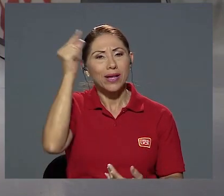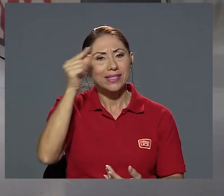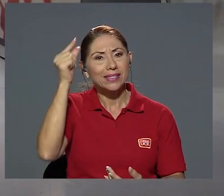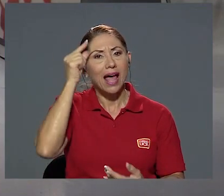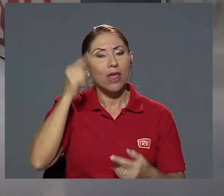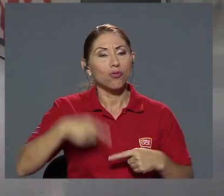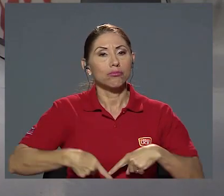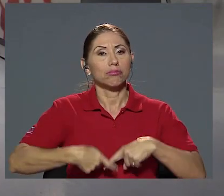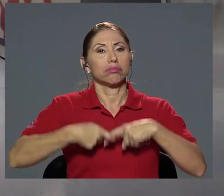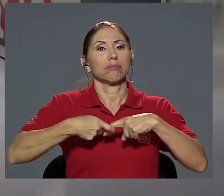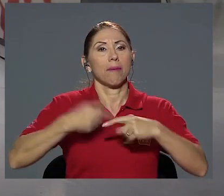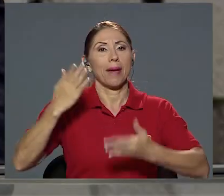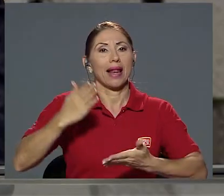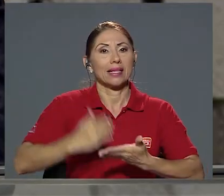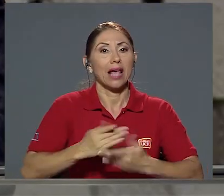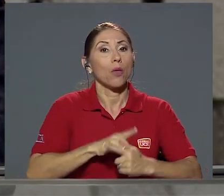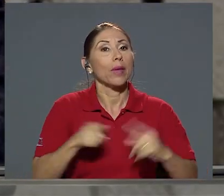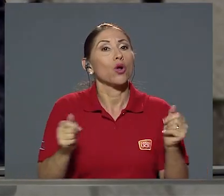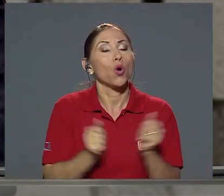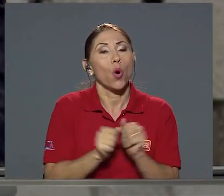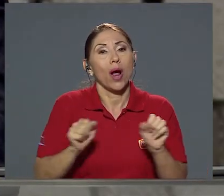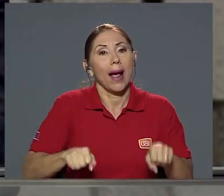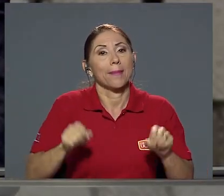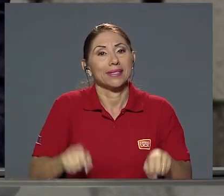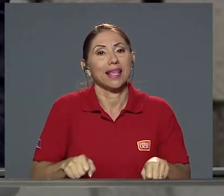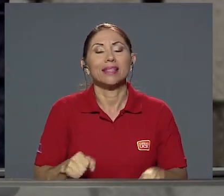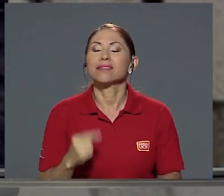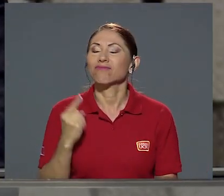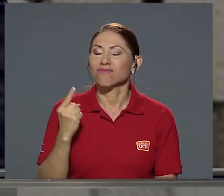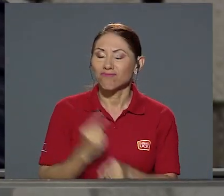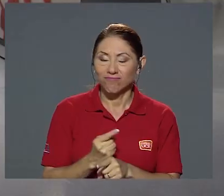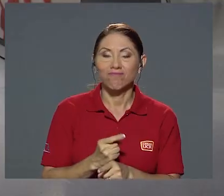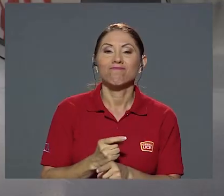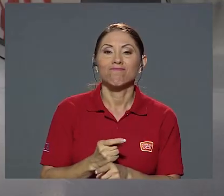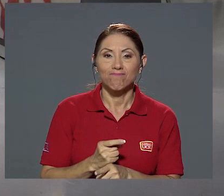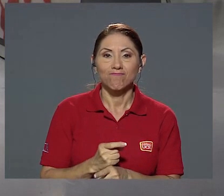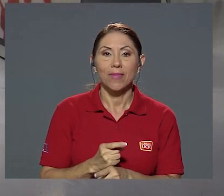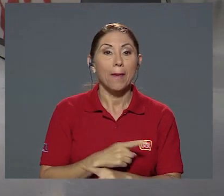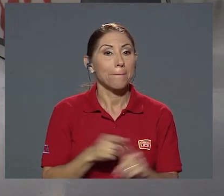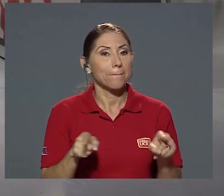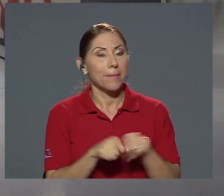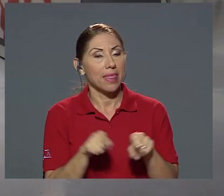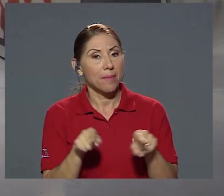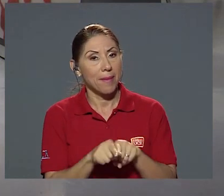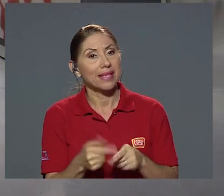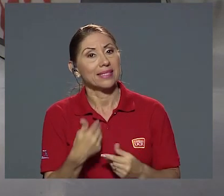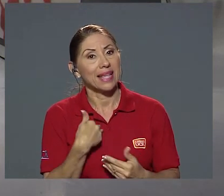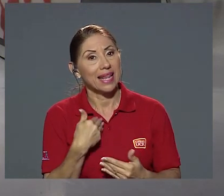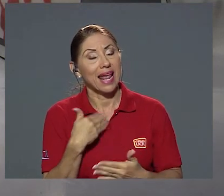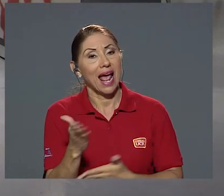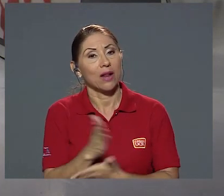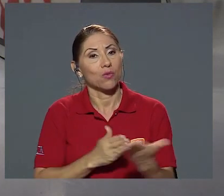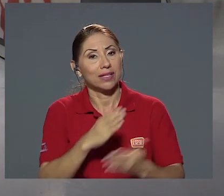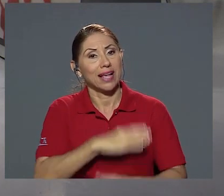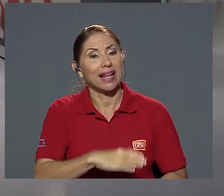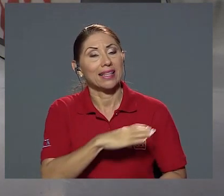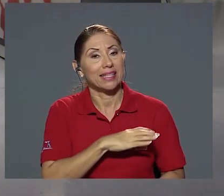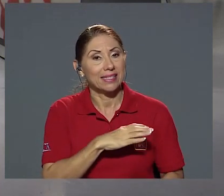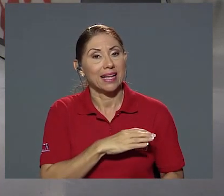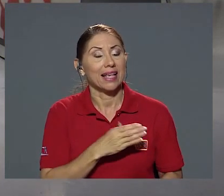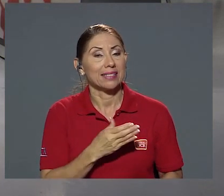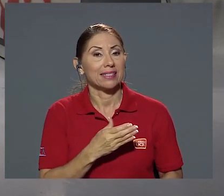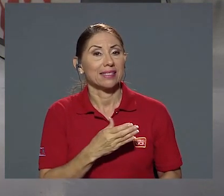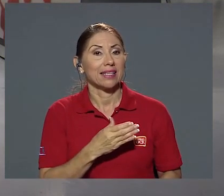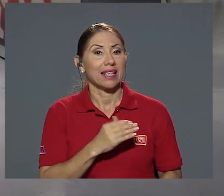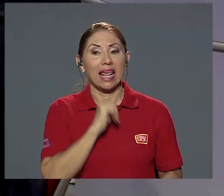Estado paralizado, pero que tiene capacidades. Correcto, tiene una base de capacidades. Y tiene además de eso algunas